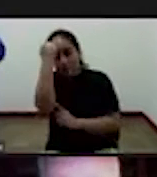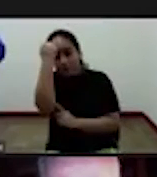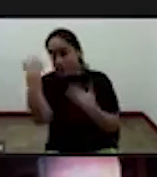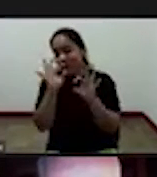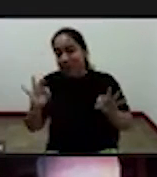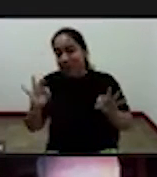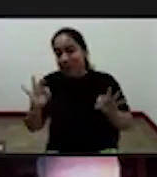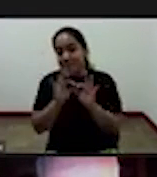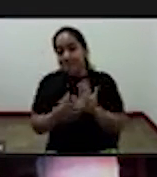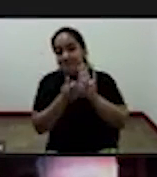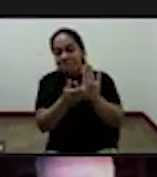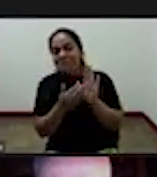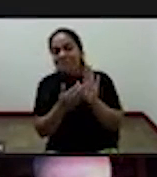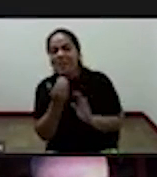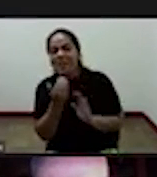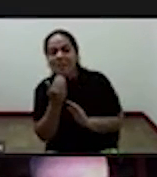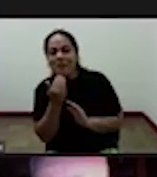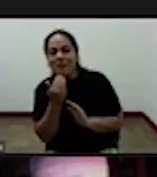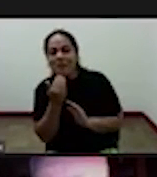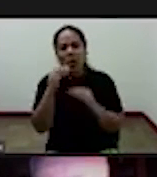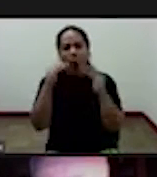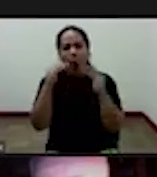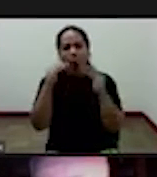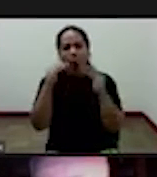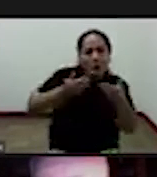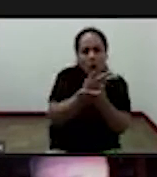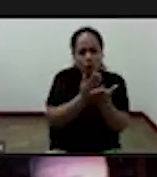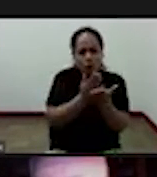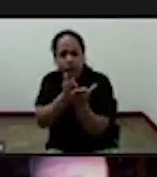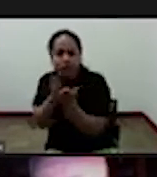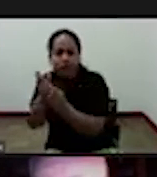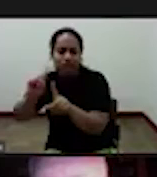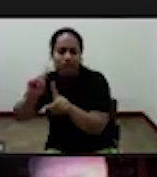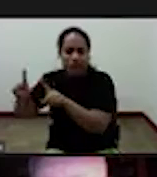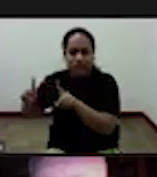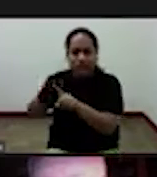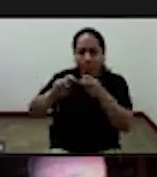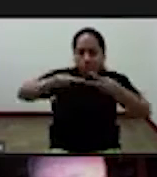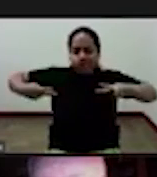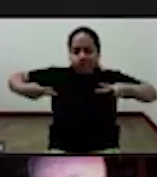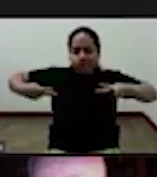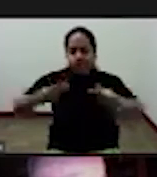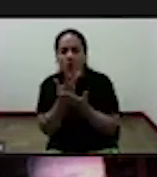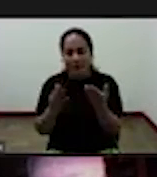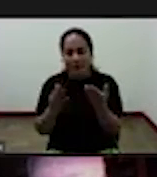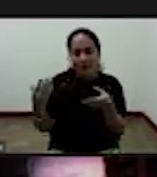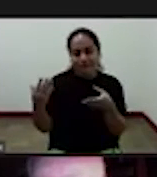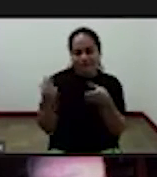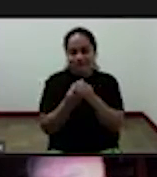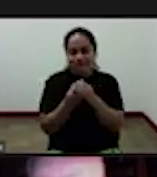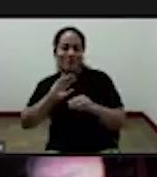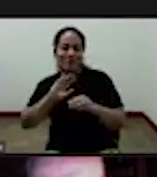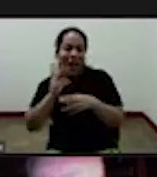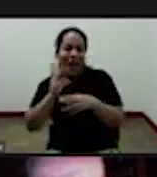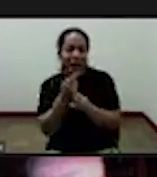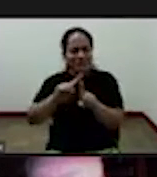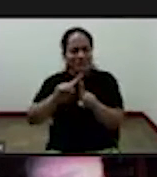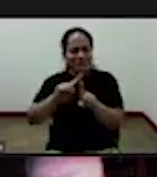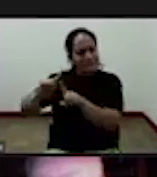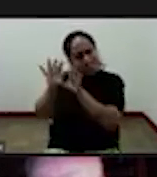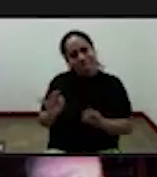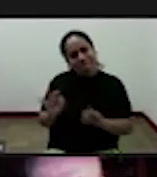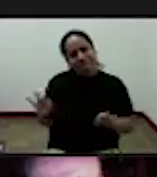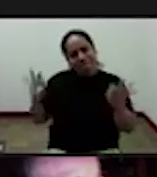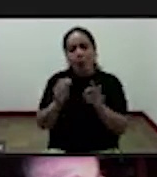esta indisciplinariedad o esta contaminación entre las artes muy importante, no solamente en el